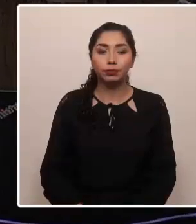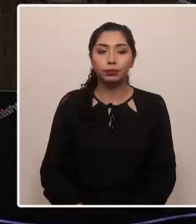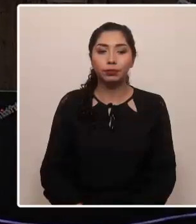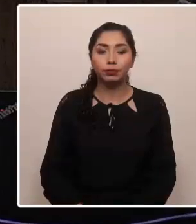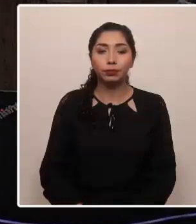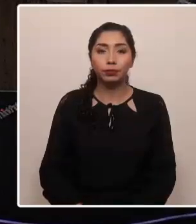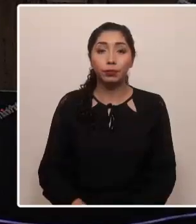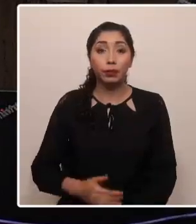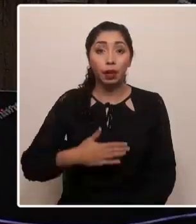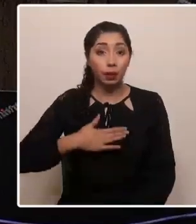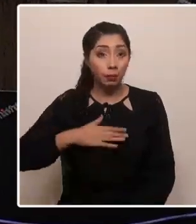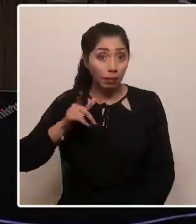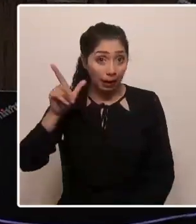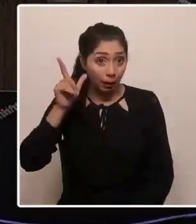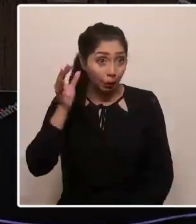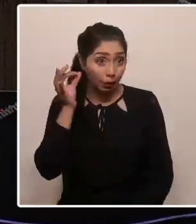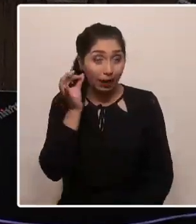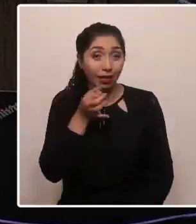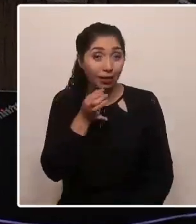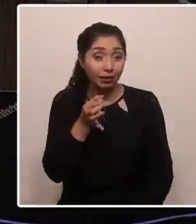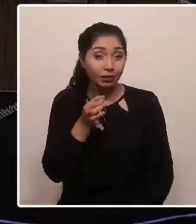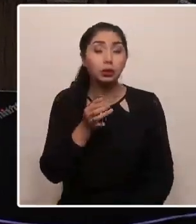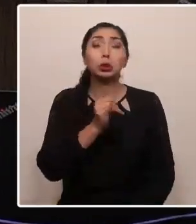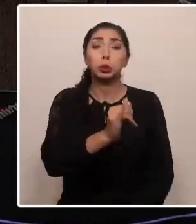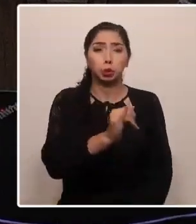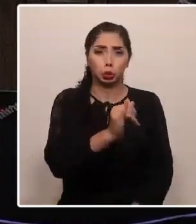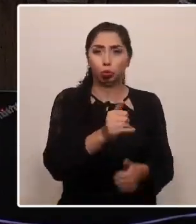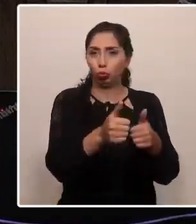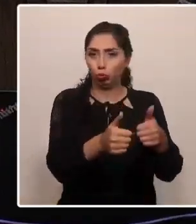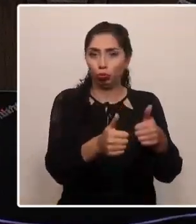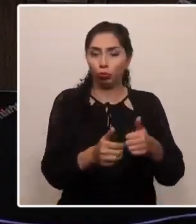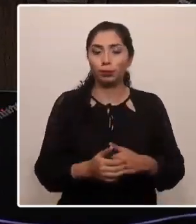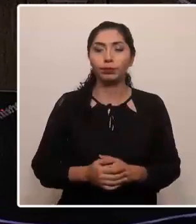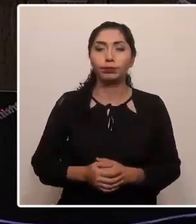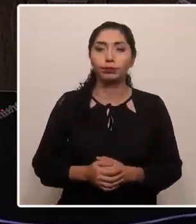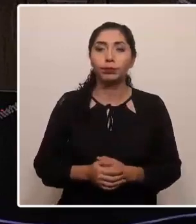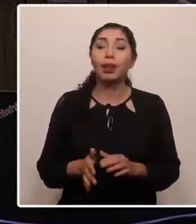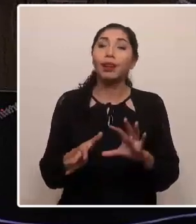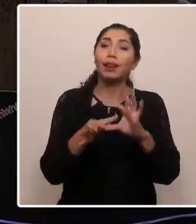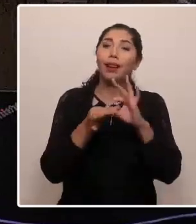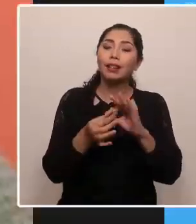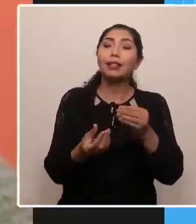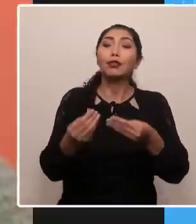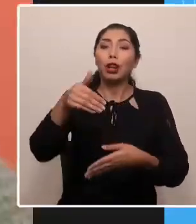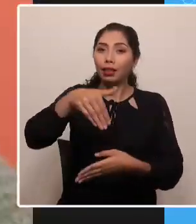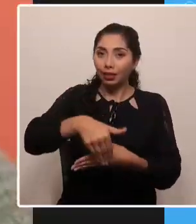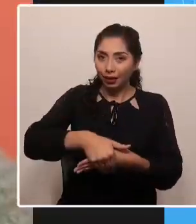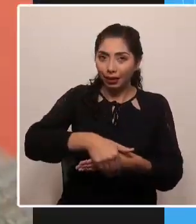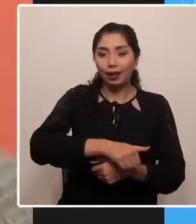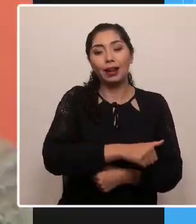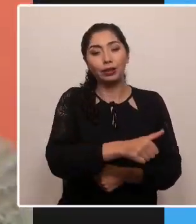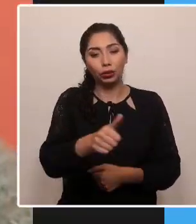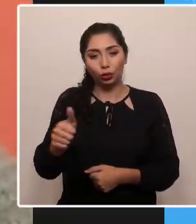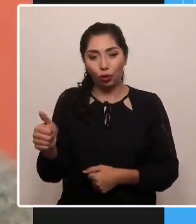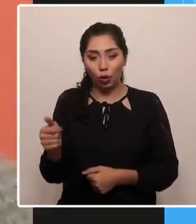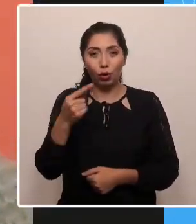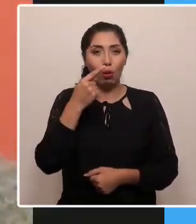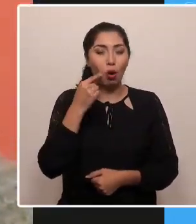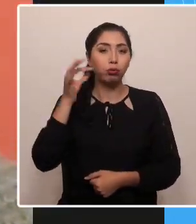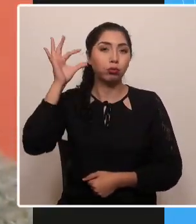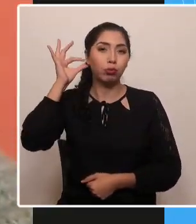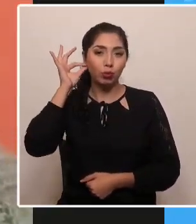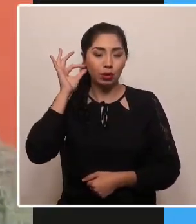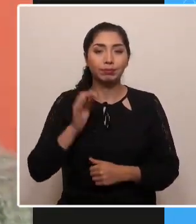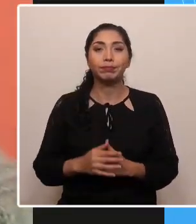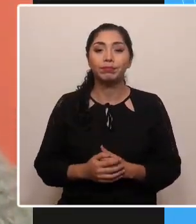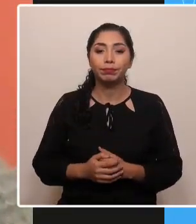¿Escucha, secretario? Sí, muy bien. Muchas gracias. Buenas tardes a todas y a todos. Este, por